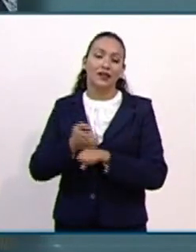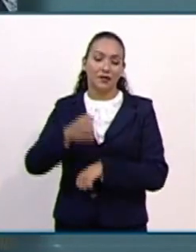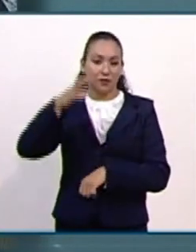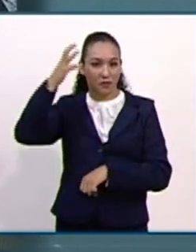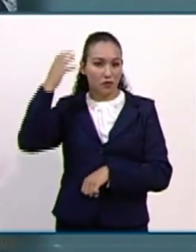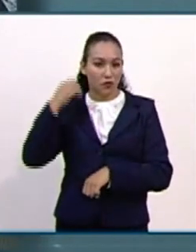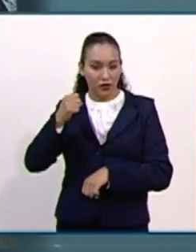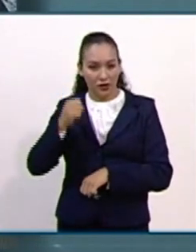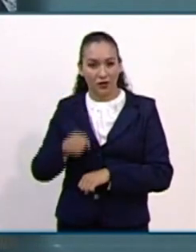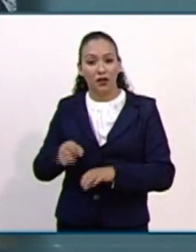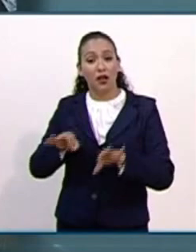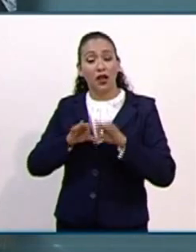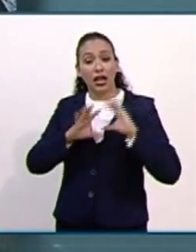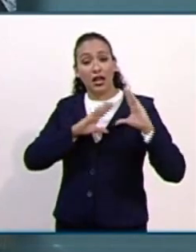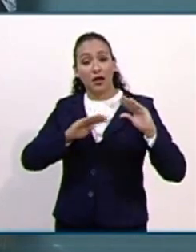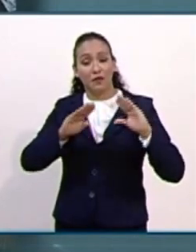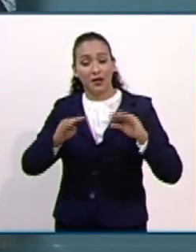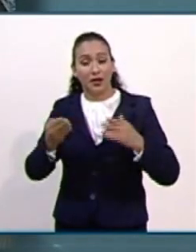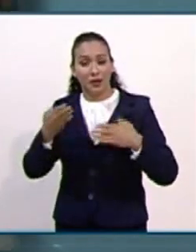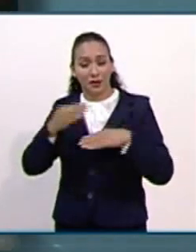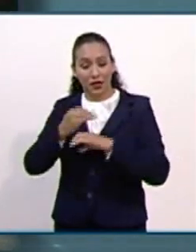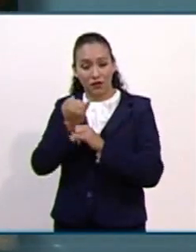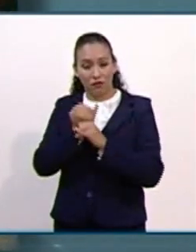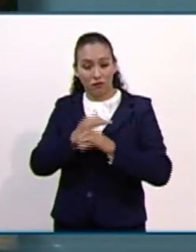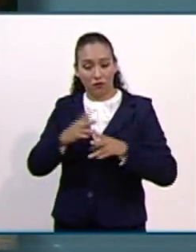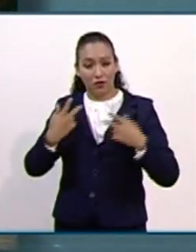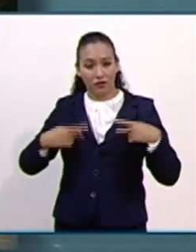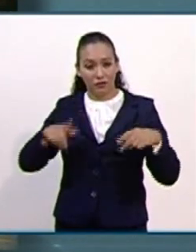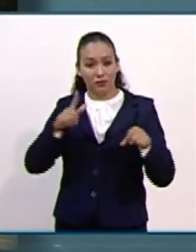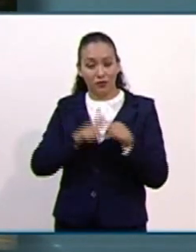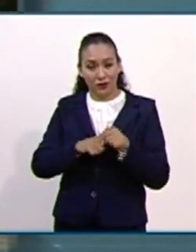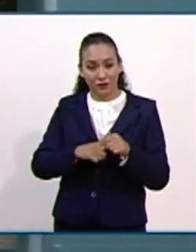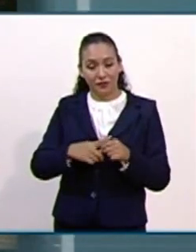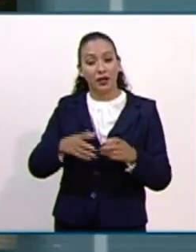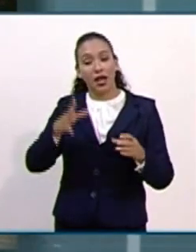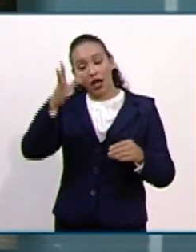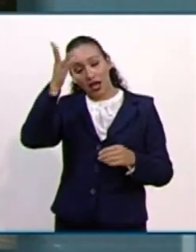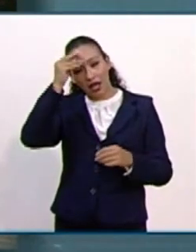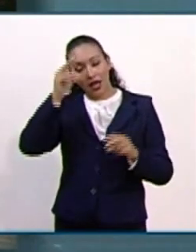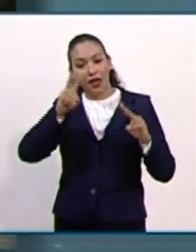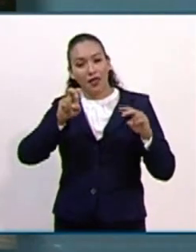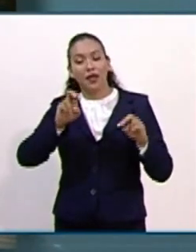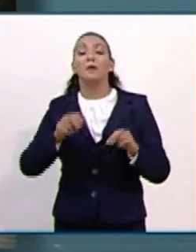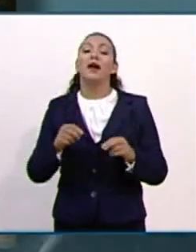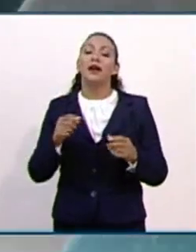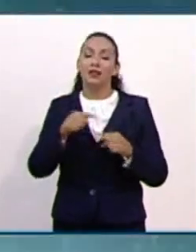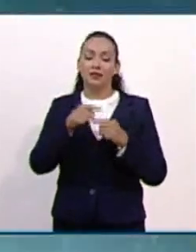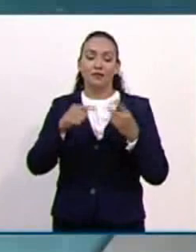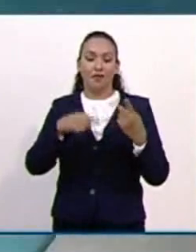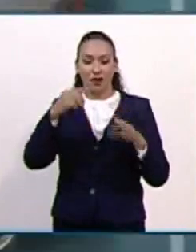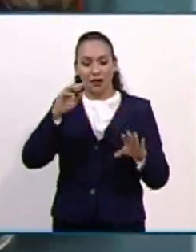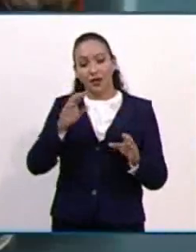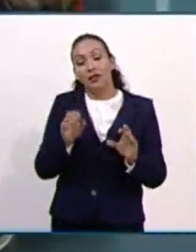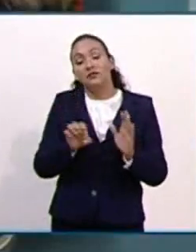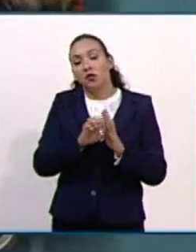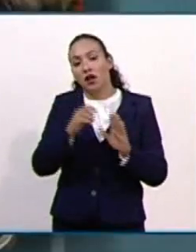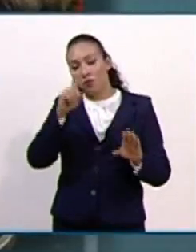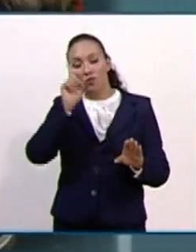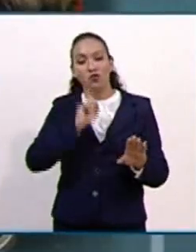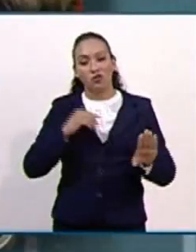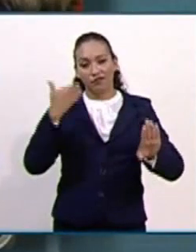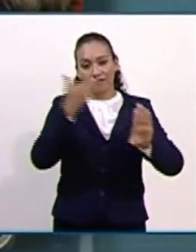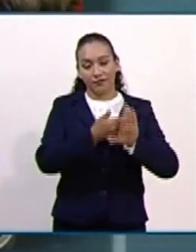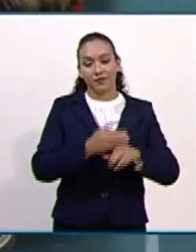participaron en la capacitación del Banco Estatal de Datos e Información sobre casos de violencia contra las mujeres.